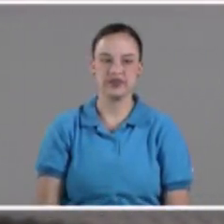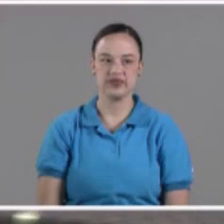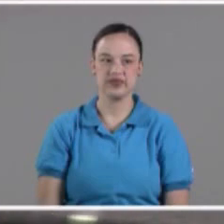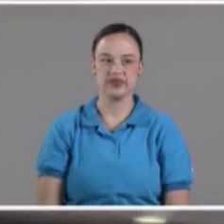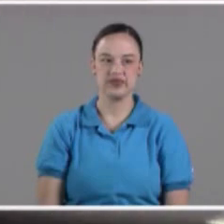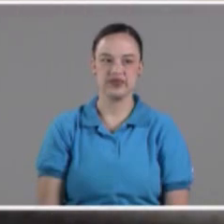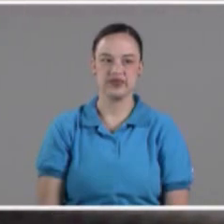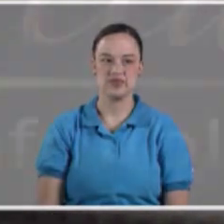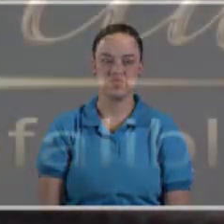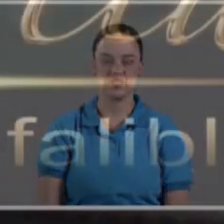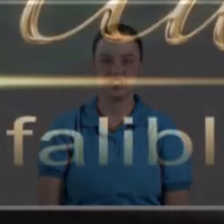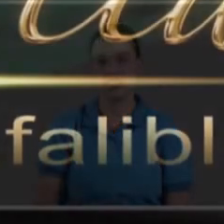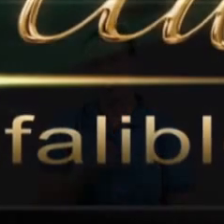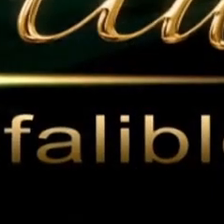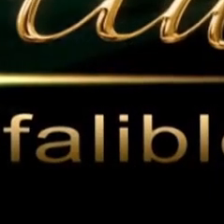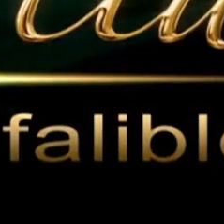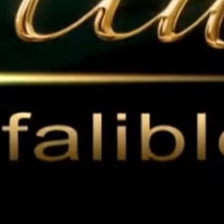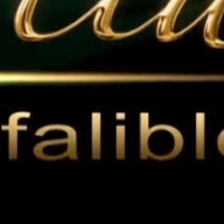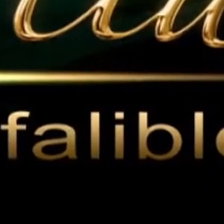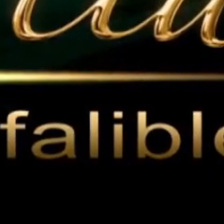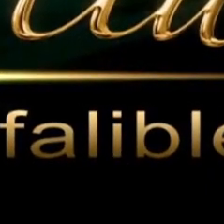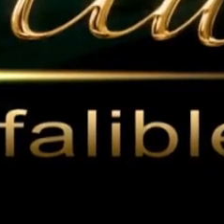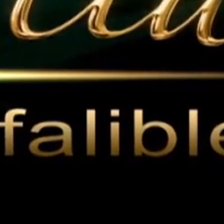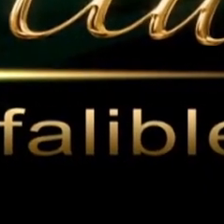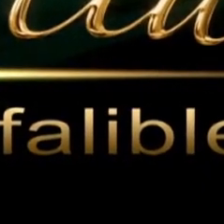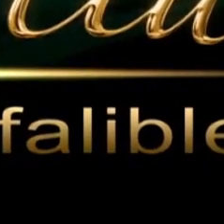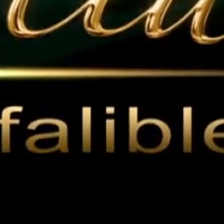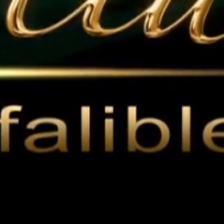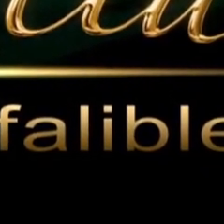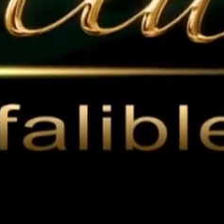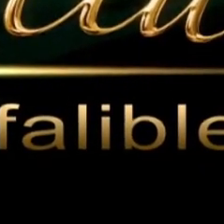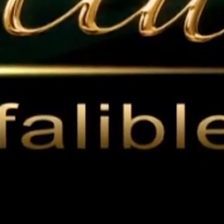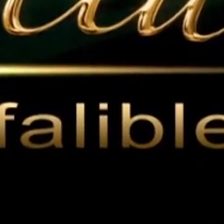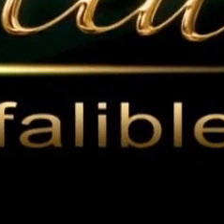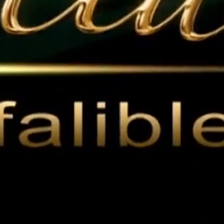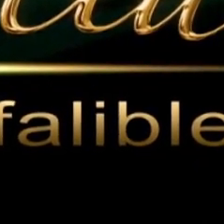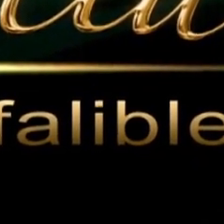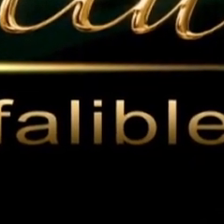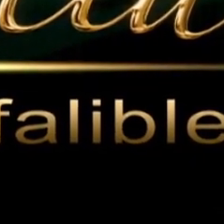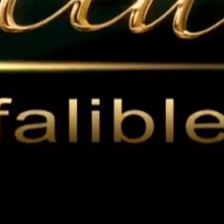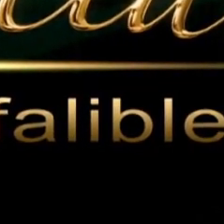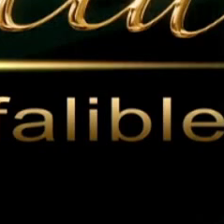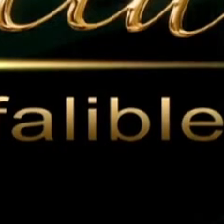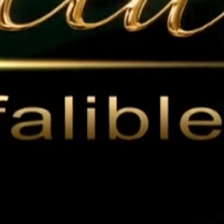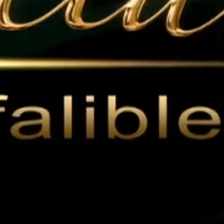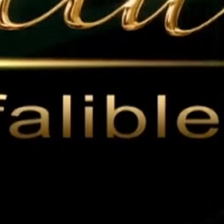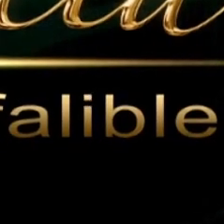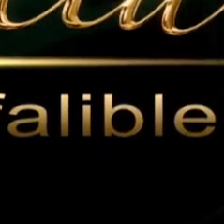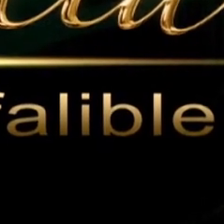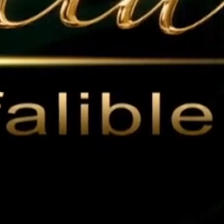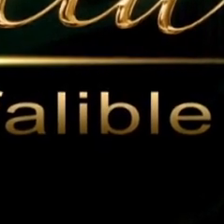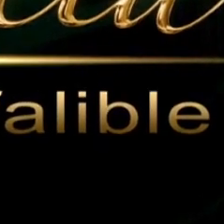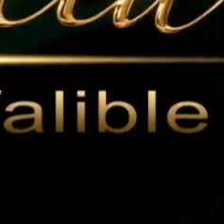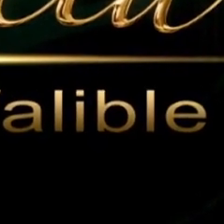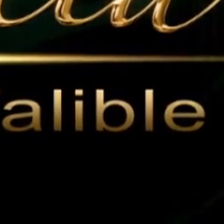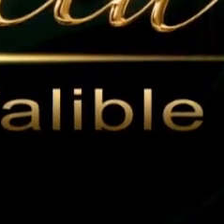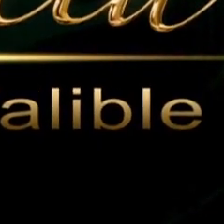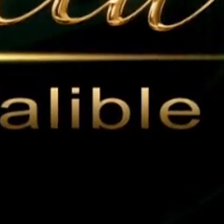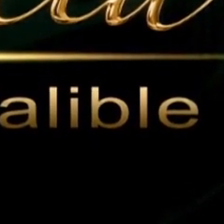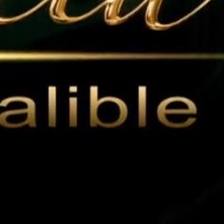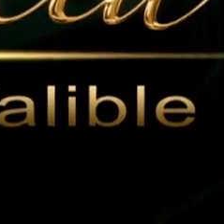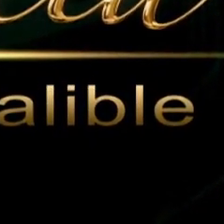vayamos que para él la lanza era lo que para usted su celular